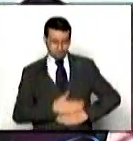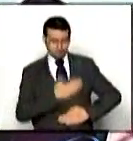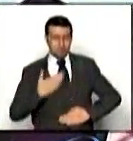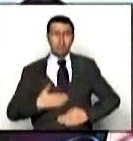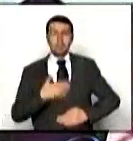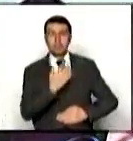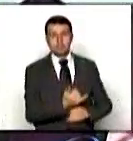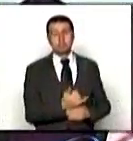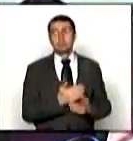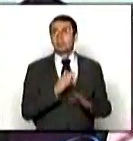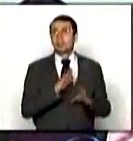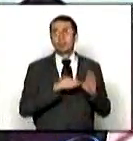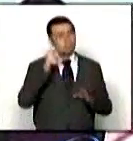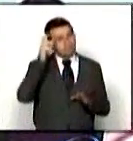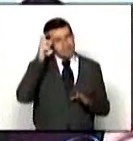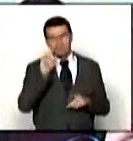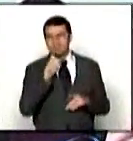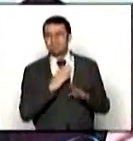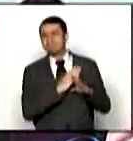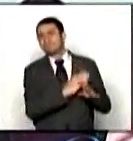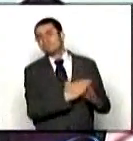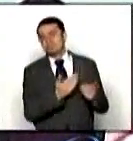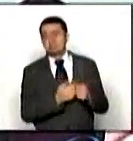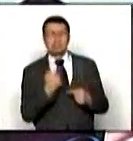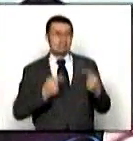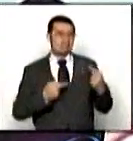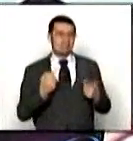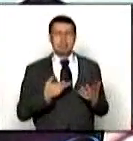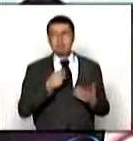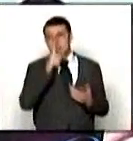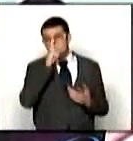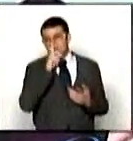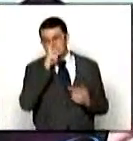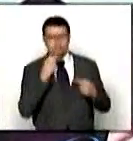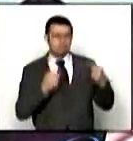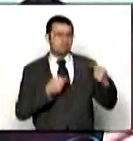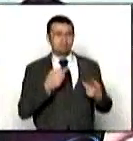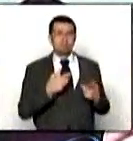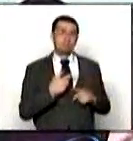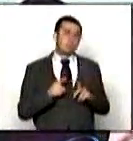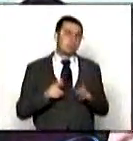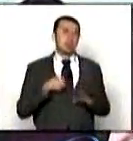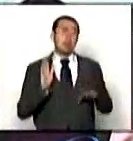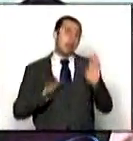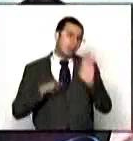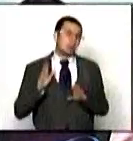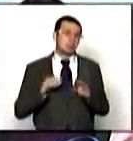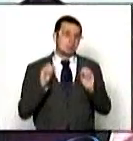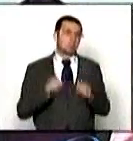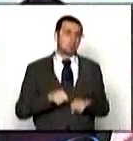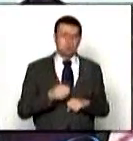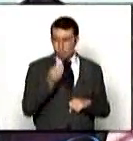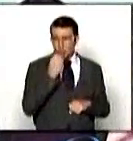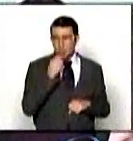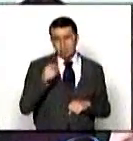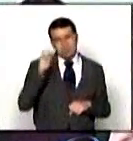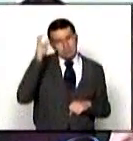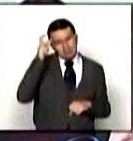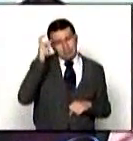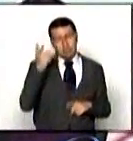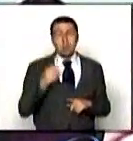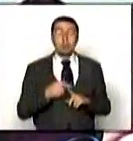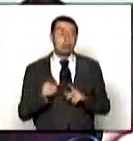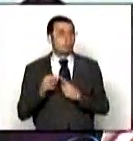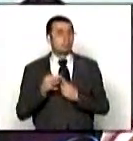este ganado vacuno, entonces son muy debatidas, pero pues para que el niño no se aburra tanto, de vez en cuando no hay problema que la consuma, principalmente pollo y